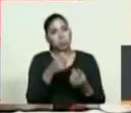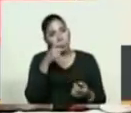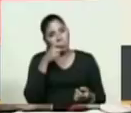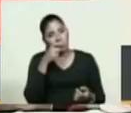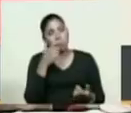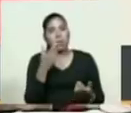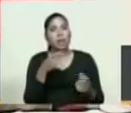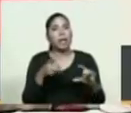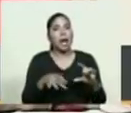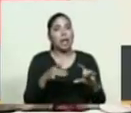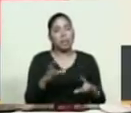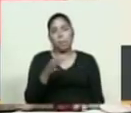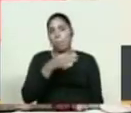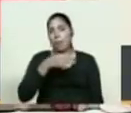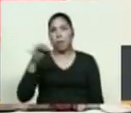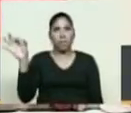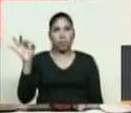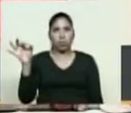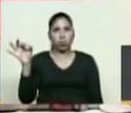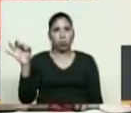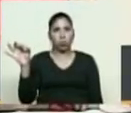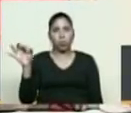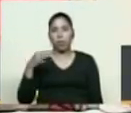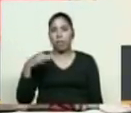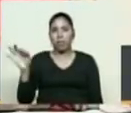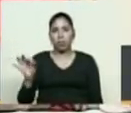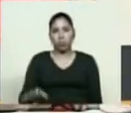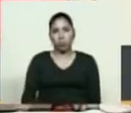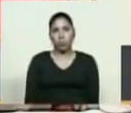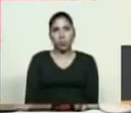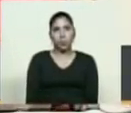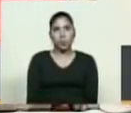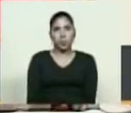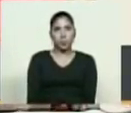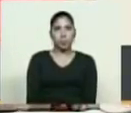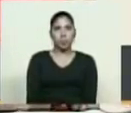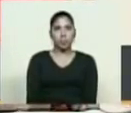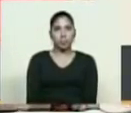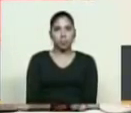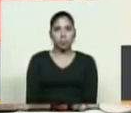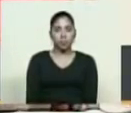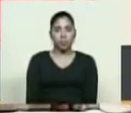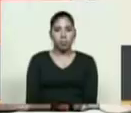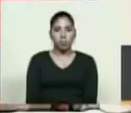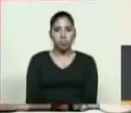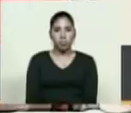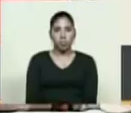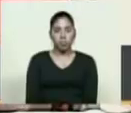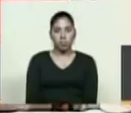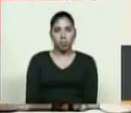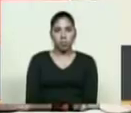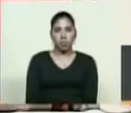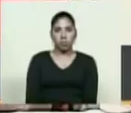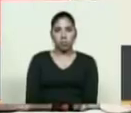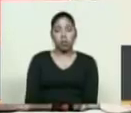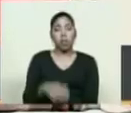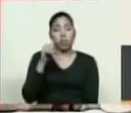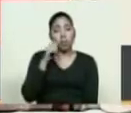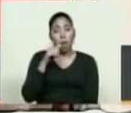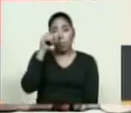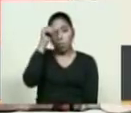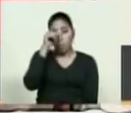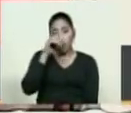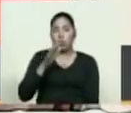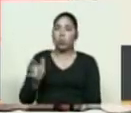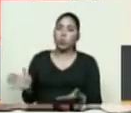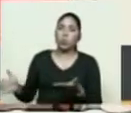un éxito extraordinario, extraordinario, extraordinario. Con lo que nosotros recogimos sábado y domingo, da